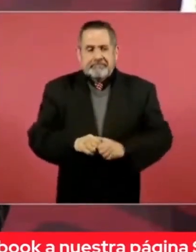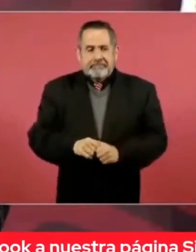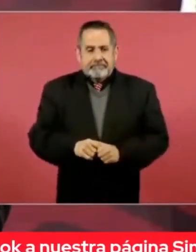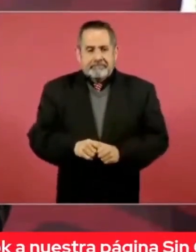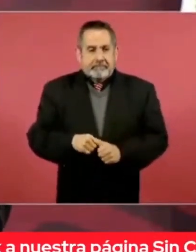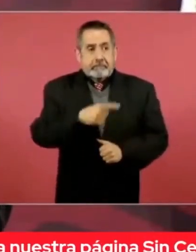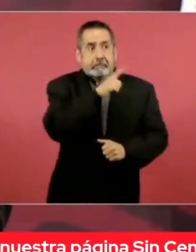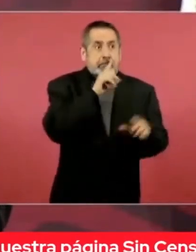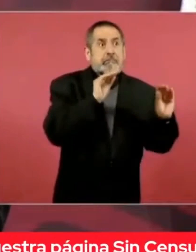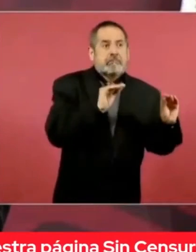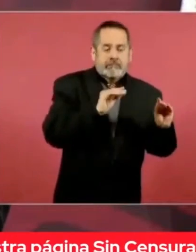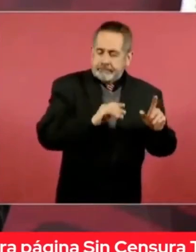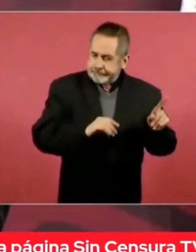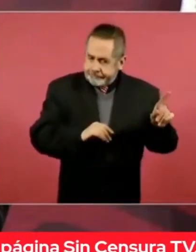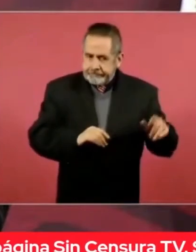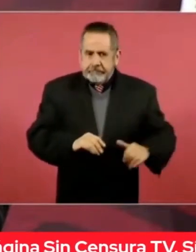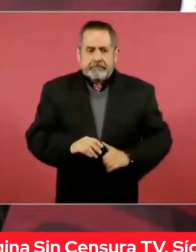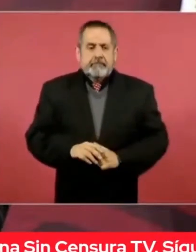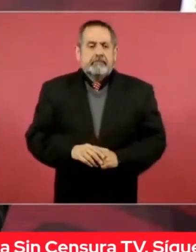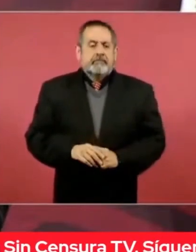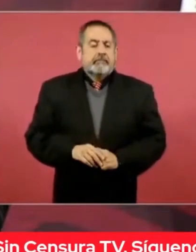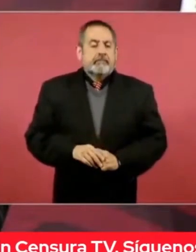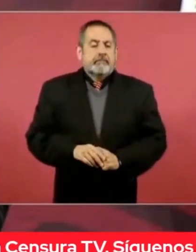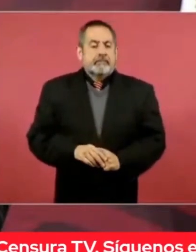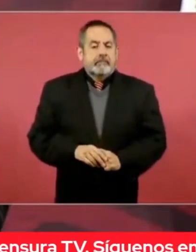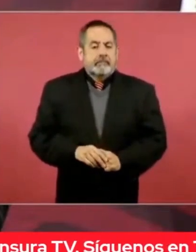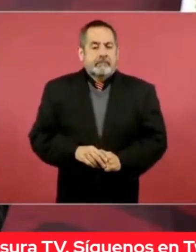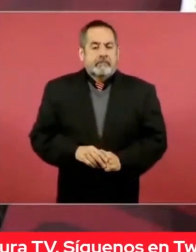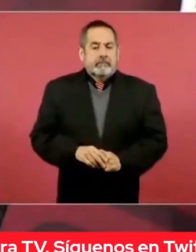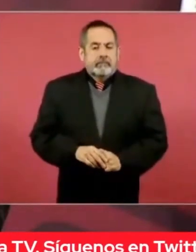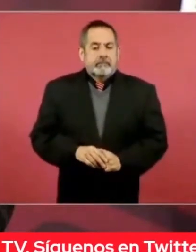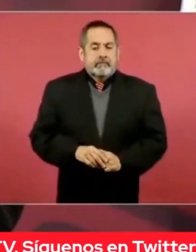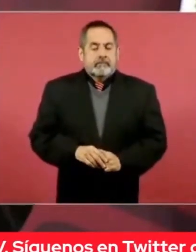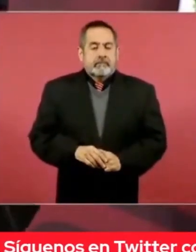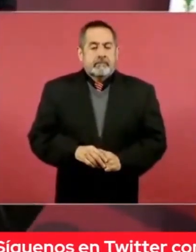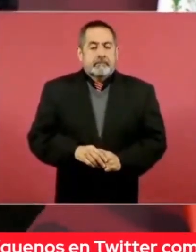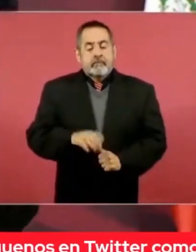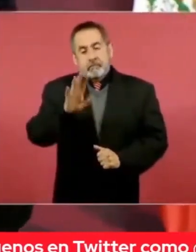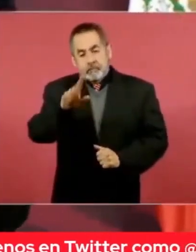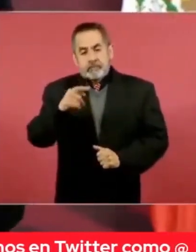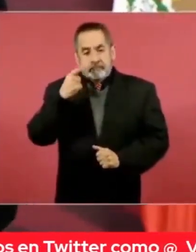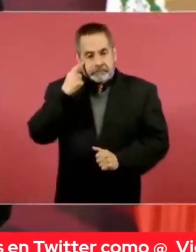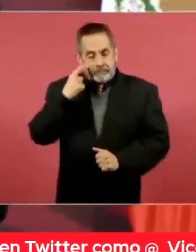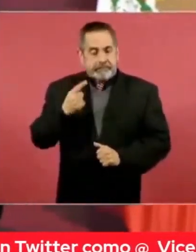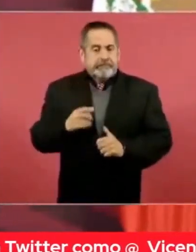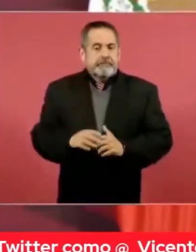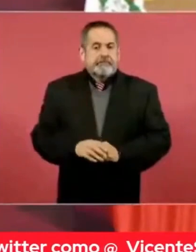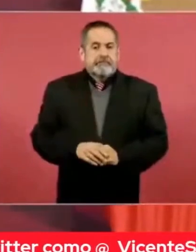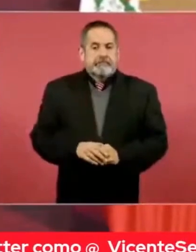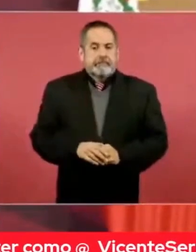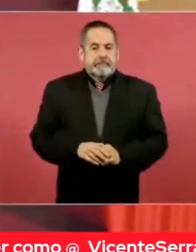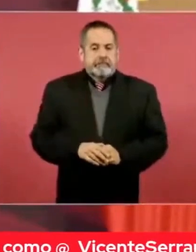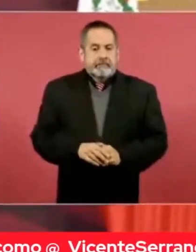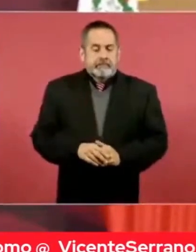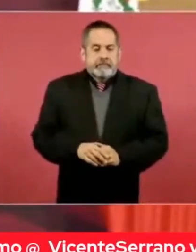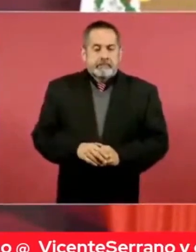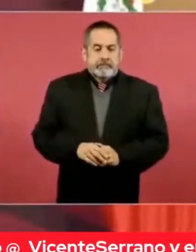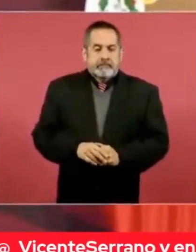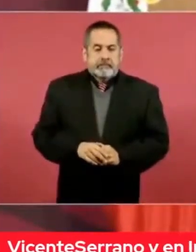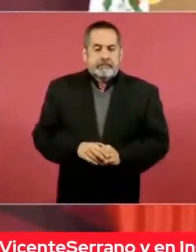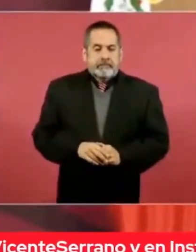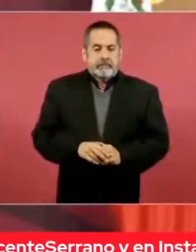quedan callados este bueno y